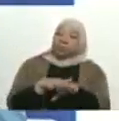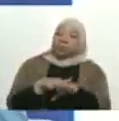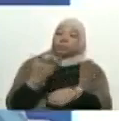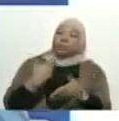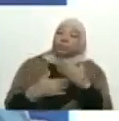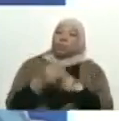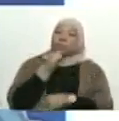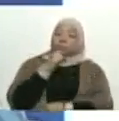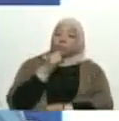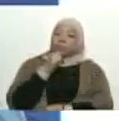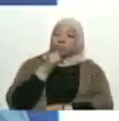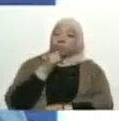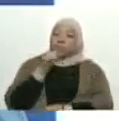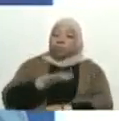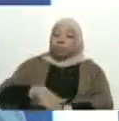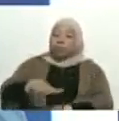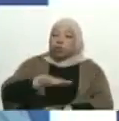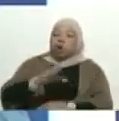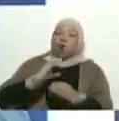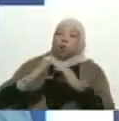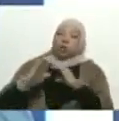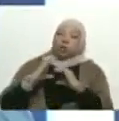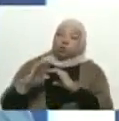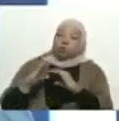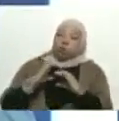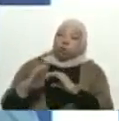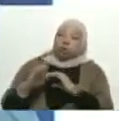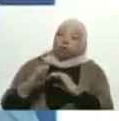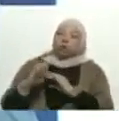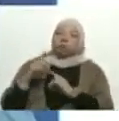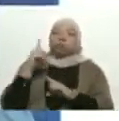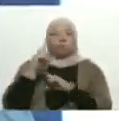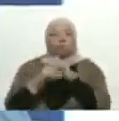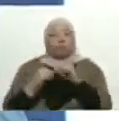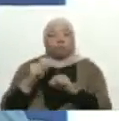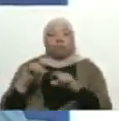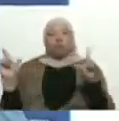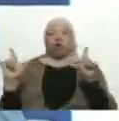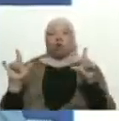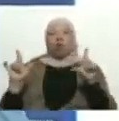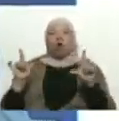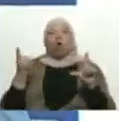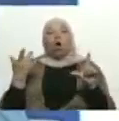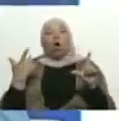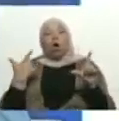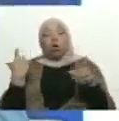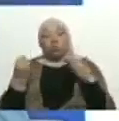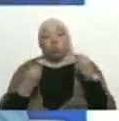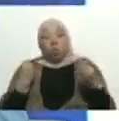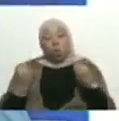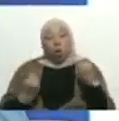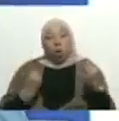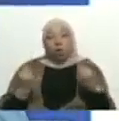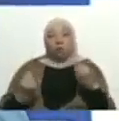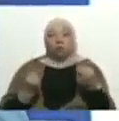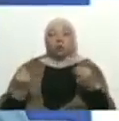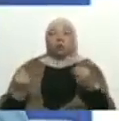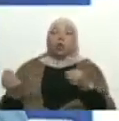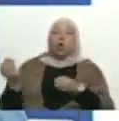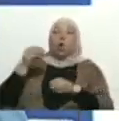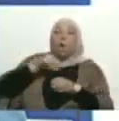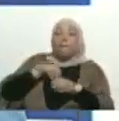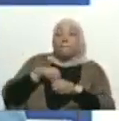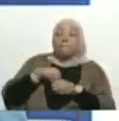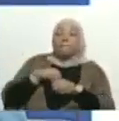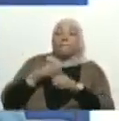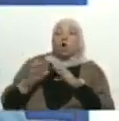través de los espacios comunicativos, redes sociales, televisoras, y cómo además las grandes